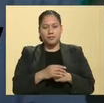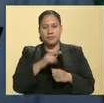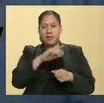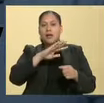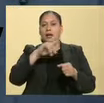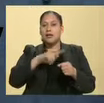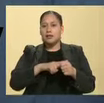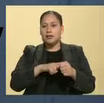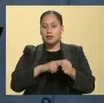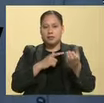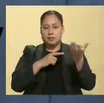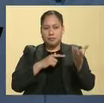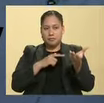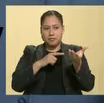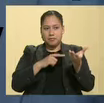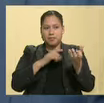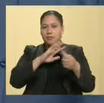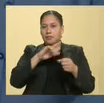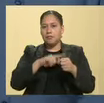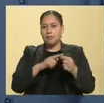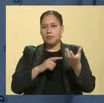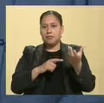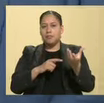Este animalito tan